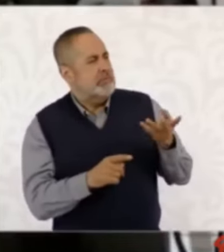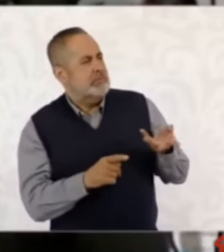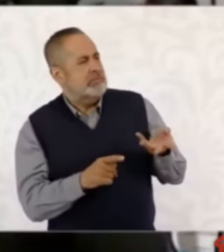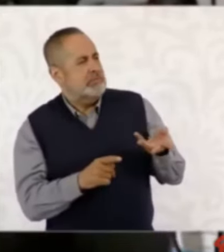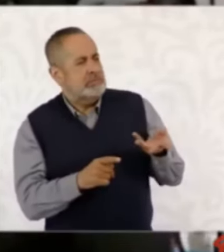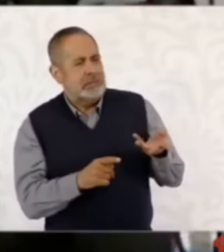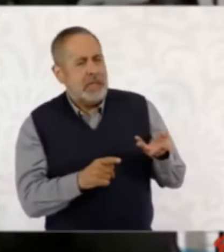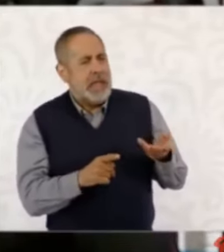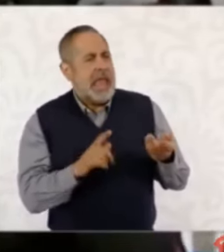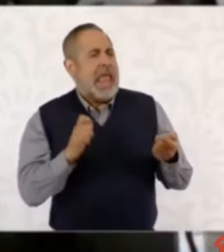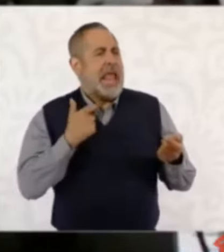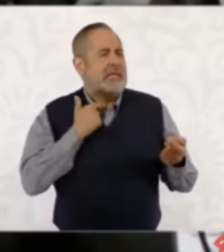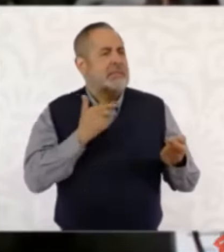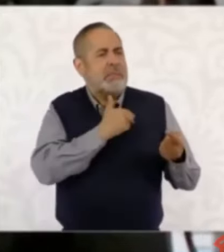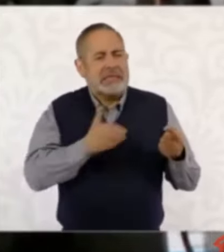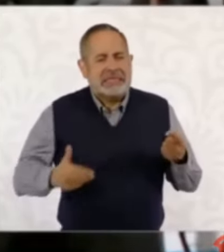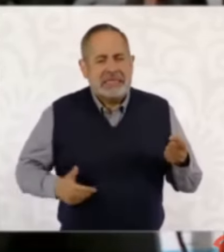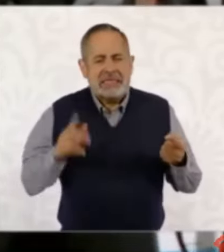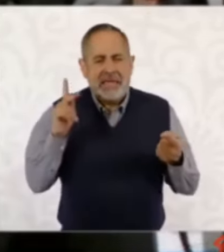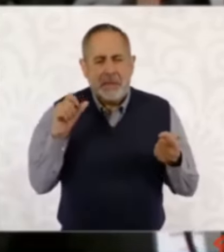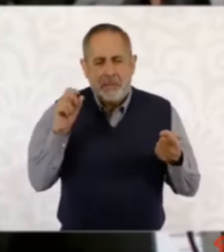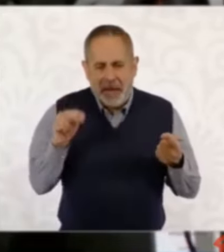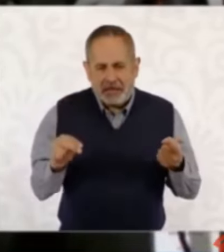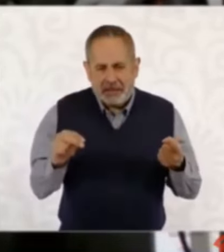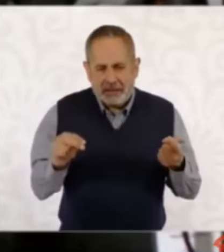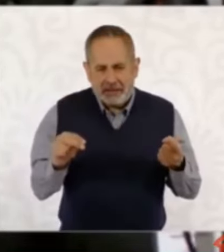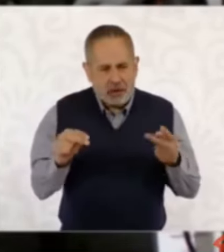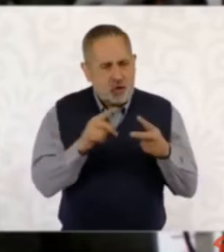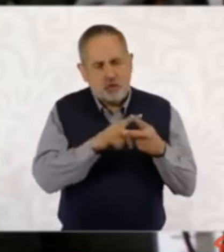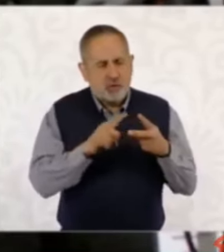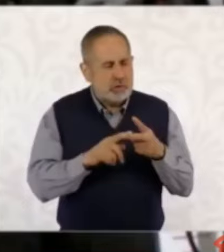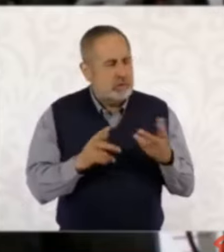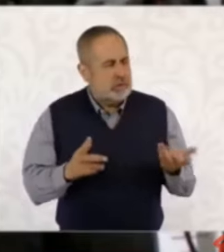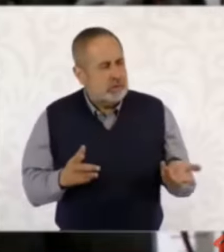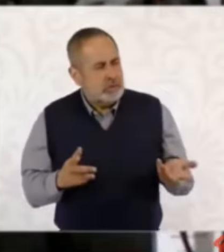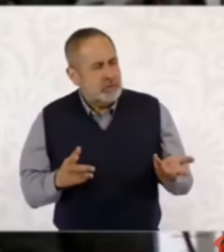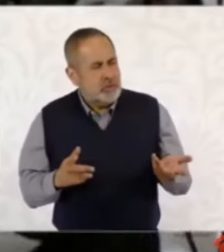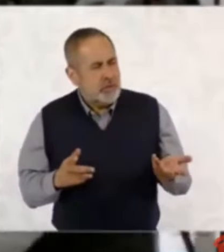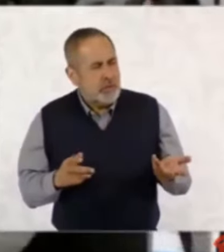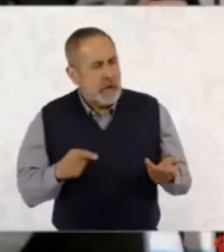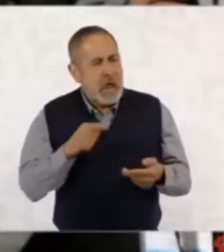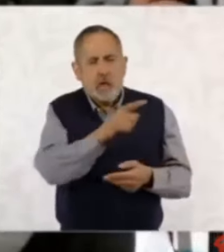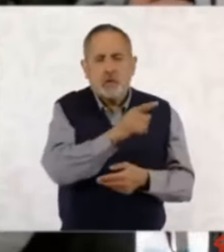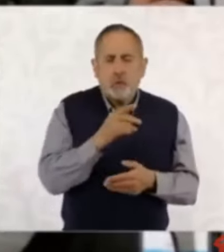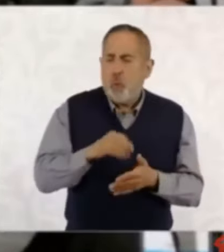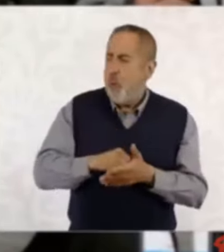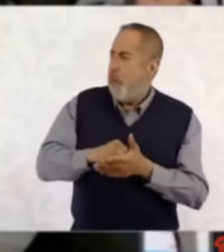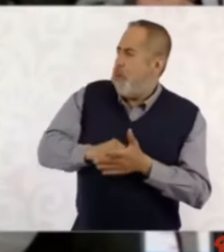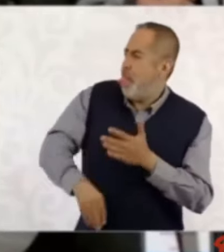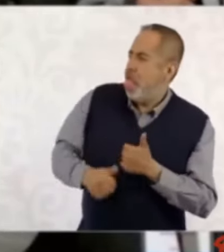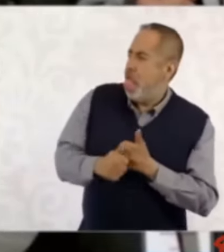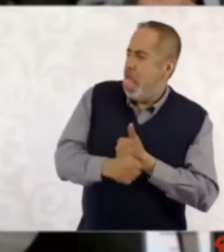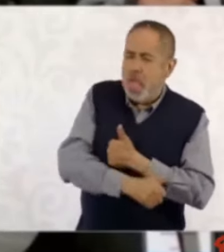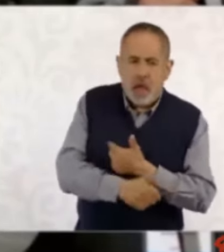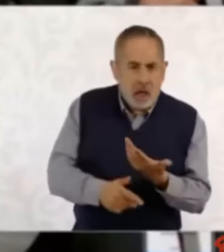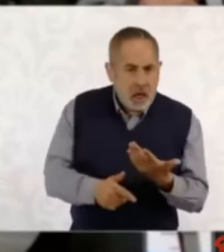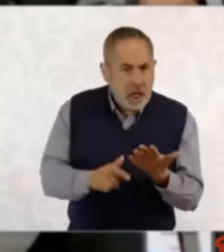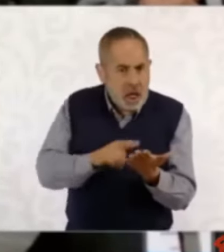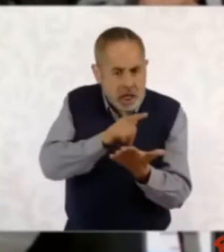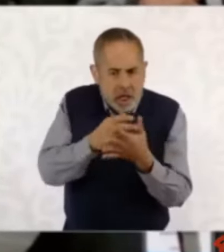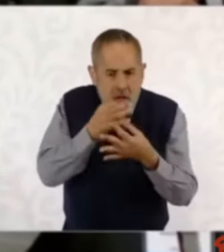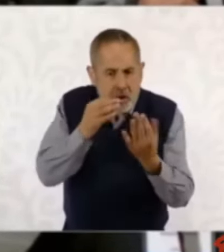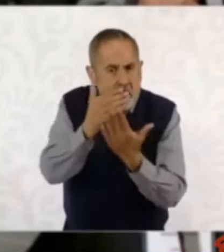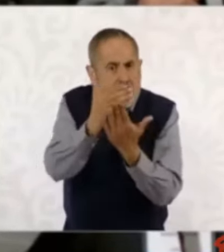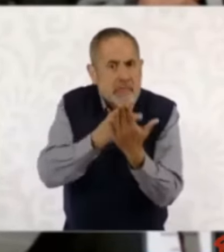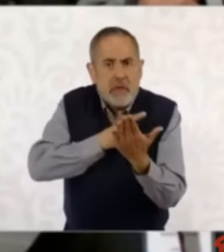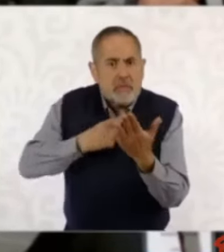presidentes nacionales del Partido Acción Nacional. Omitir declaración de este estilo en una declaración patrimonial,